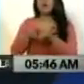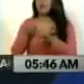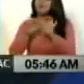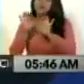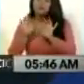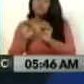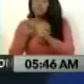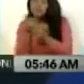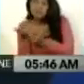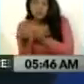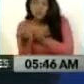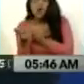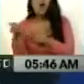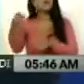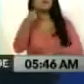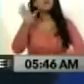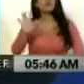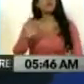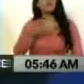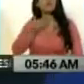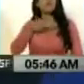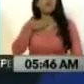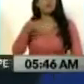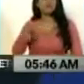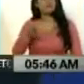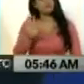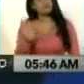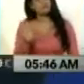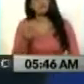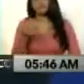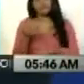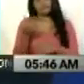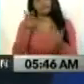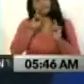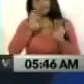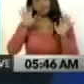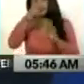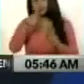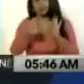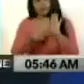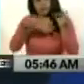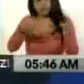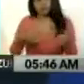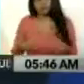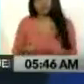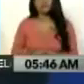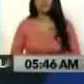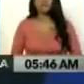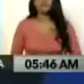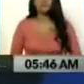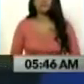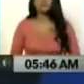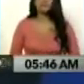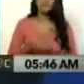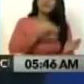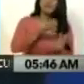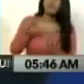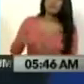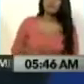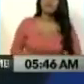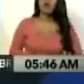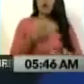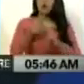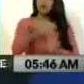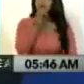toda la solvencia financiera que tiene Venezuela, sobre todo desde el punto de vista internacional. Revisamos otras notas